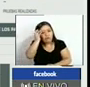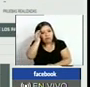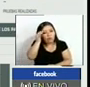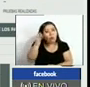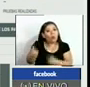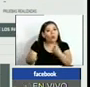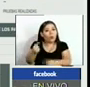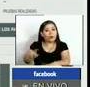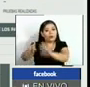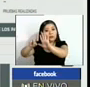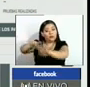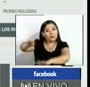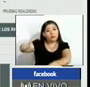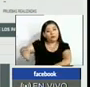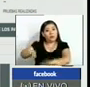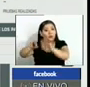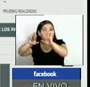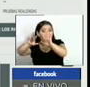es el